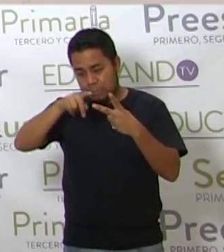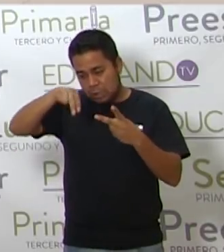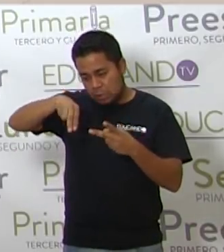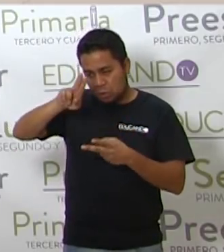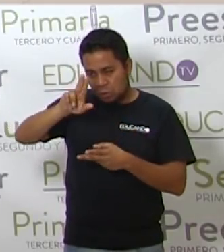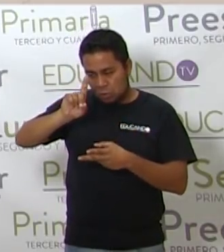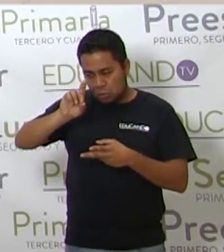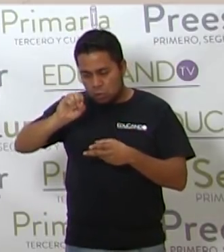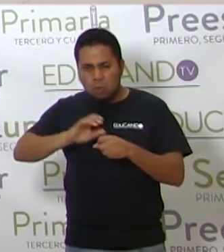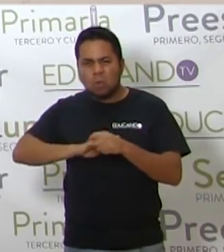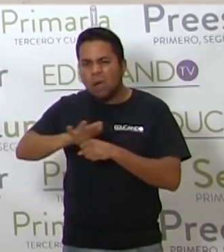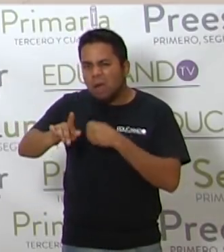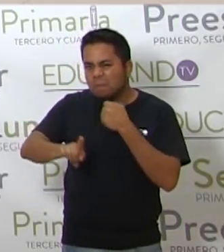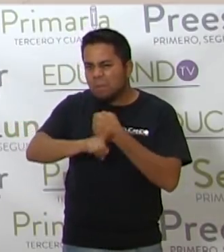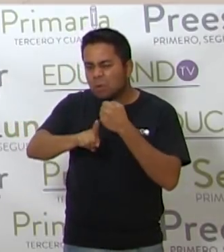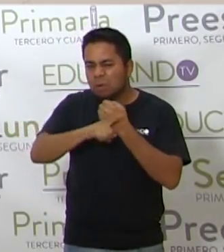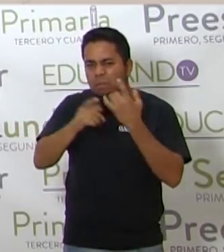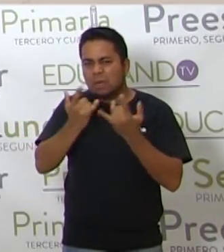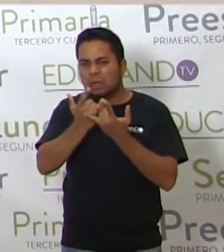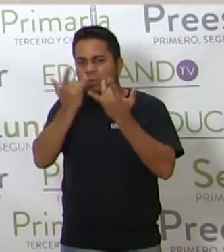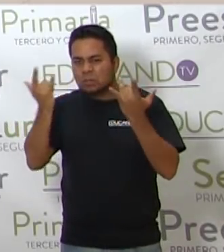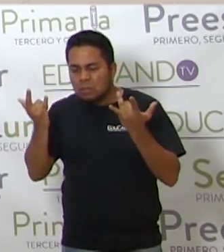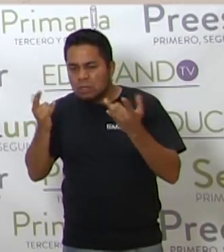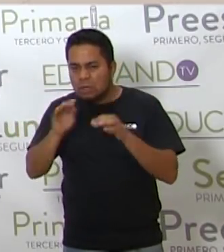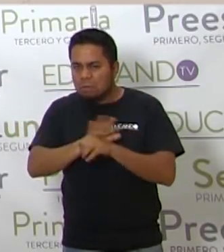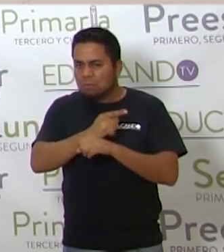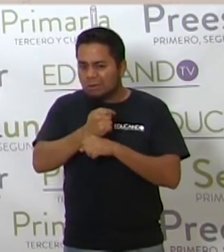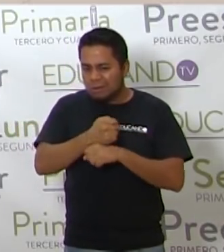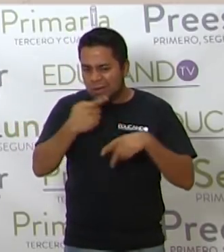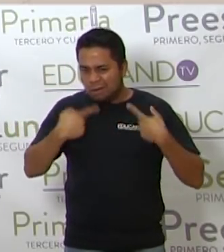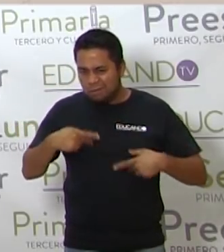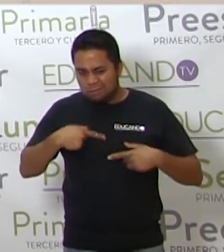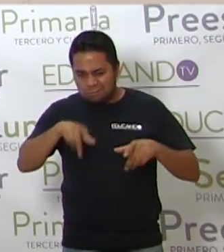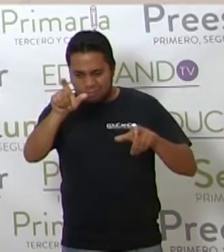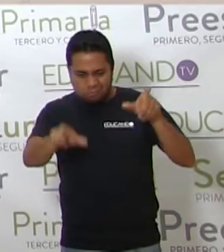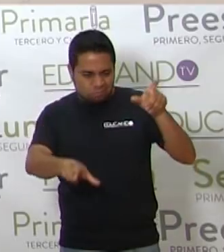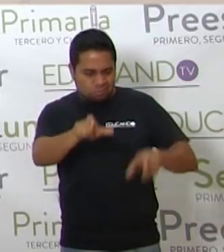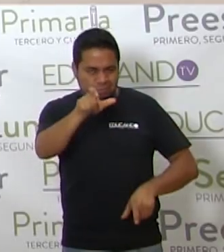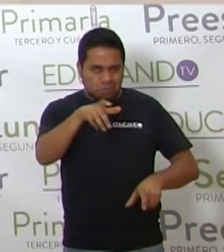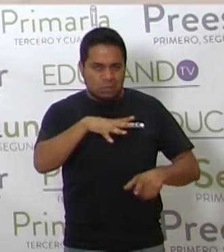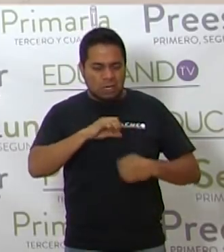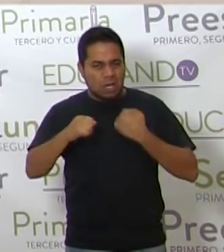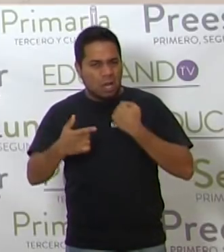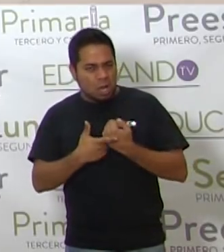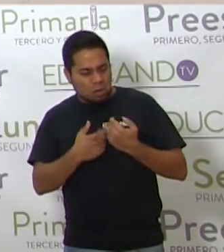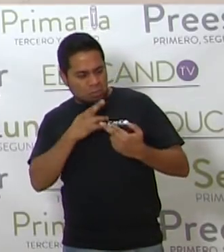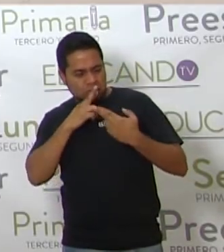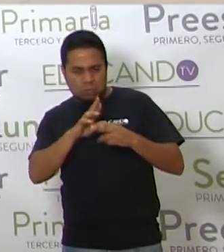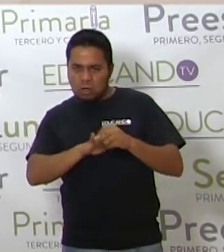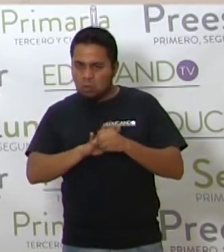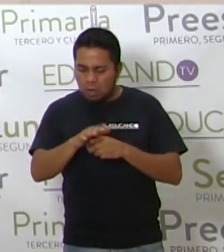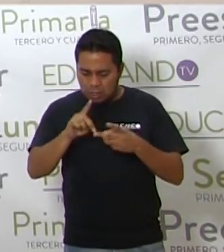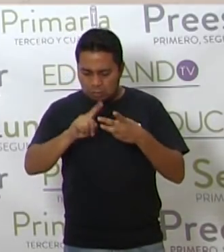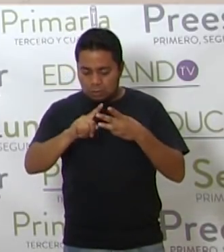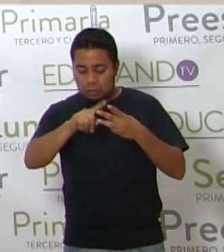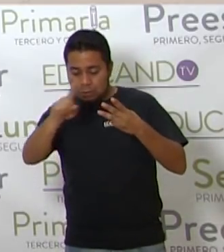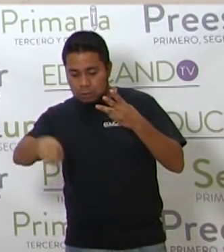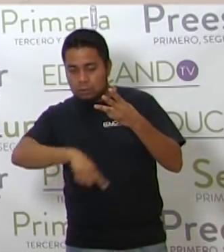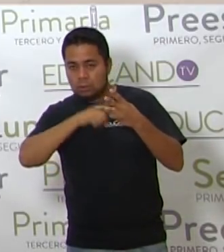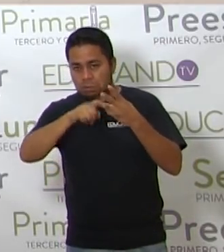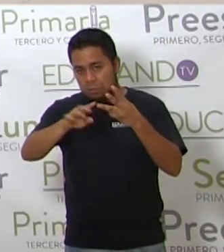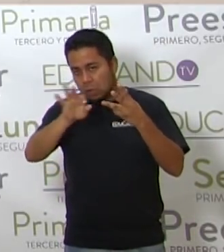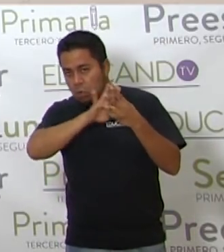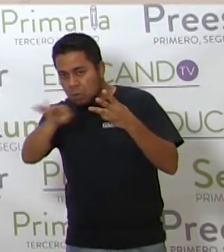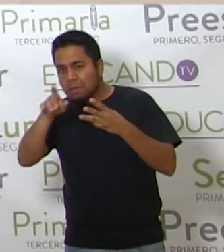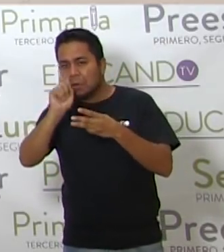problemática de la historia. ¿Por qué los personajes o qué los personajes tienen que resolver? Y por último, el desenlace